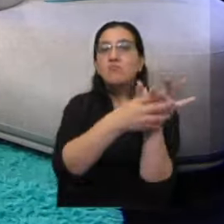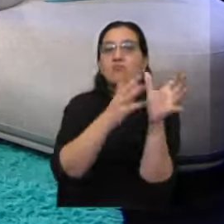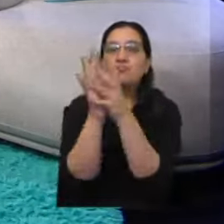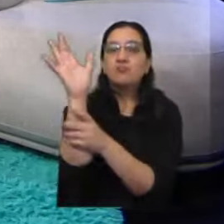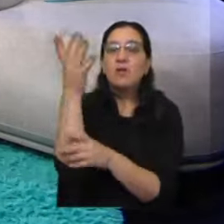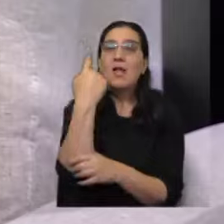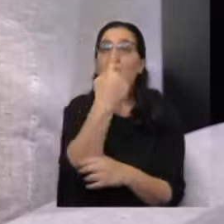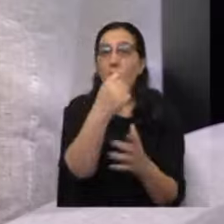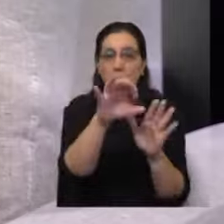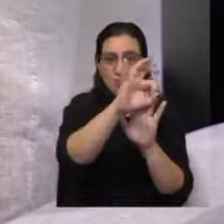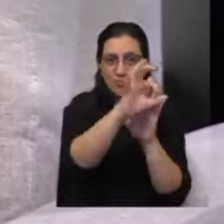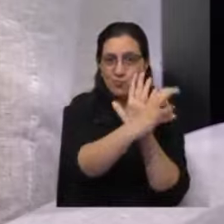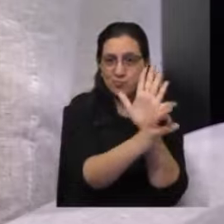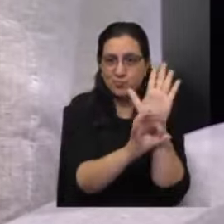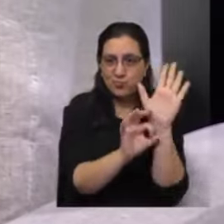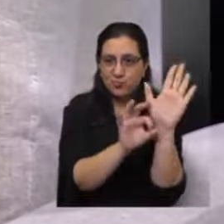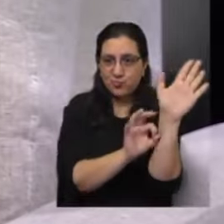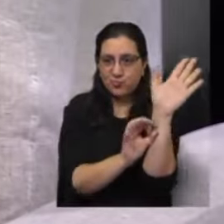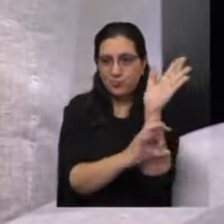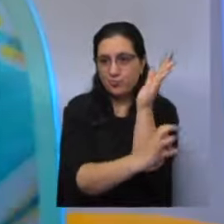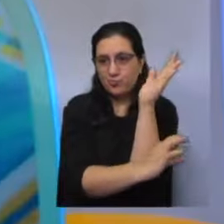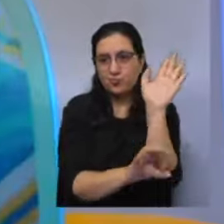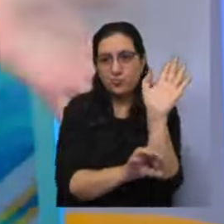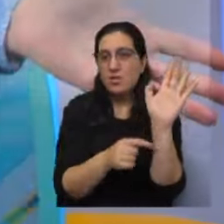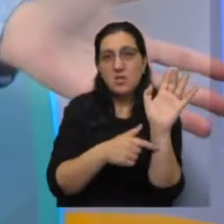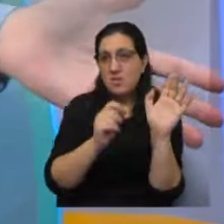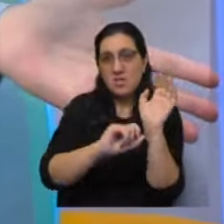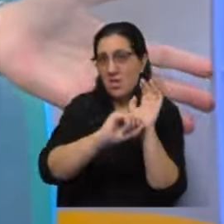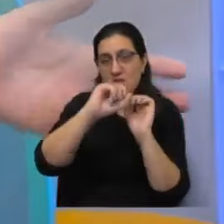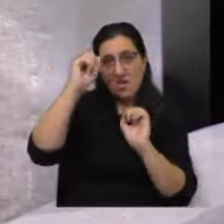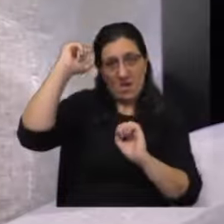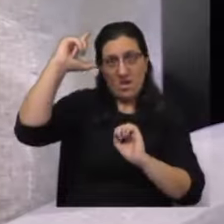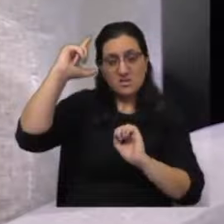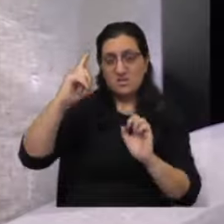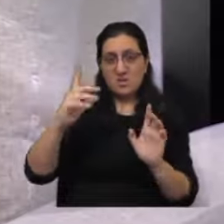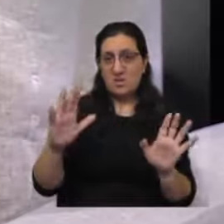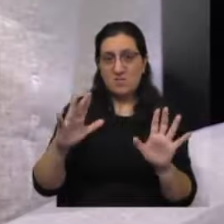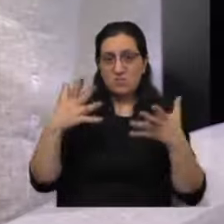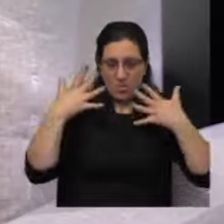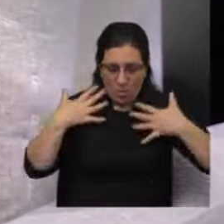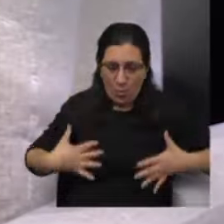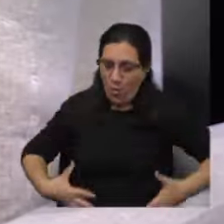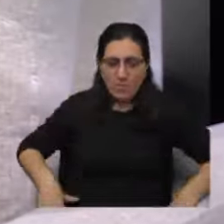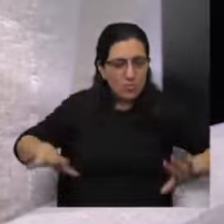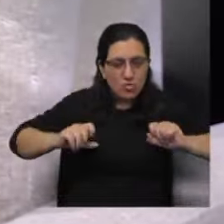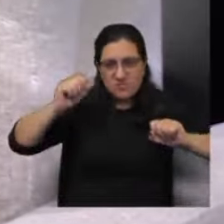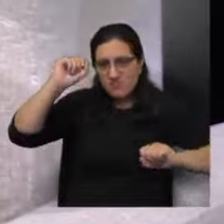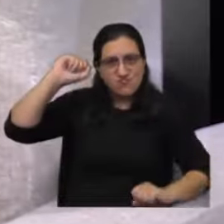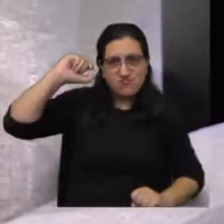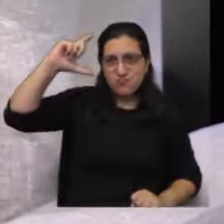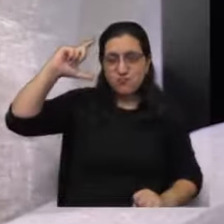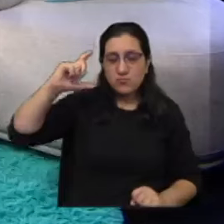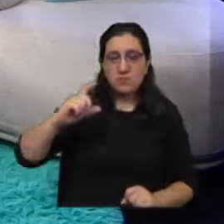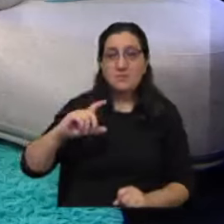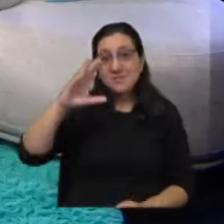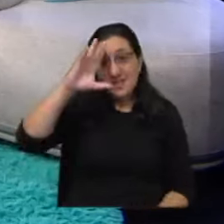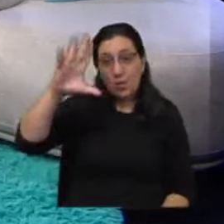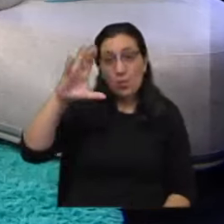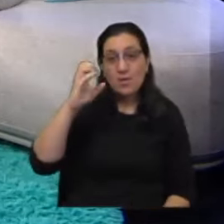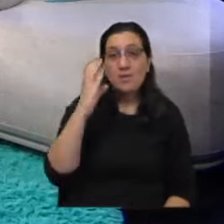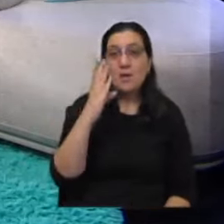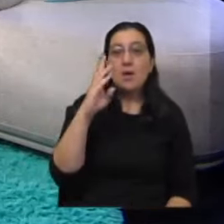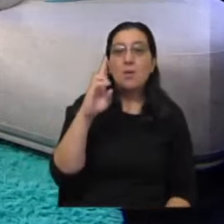de sus tentáculos tiene todo. Tiene inteligencia. Es como un cerebro. Es como muchos cerebros ahí caminando. ¿Se acuerdan caminando? Del Pulpo Pol? Sí. ¿Cómo no